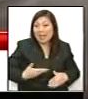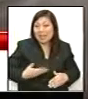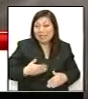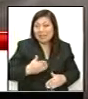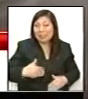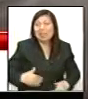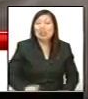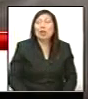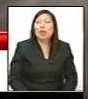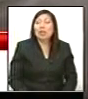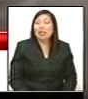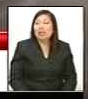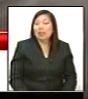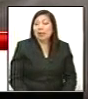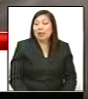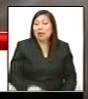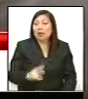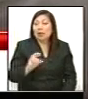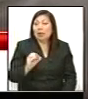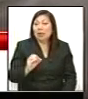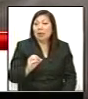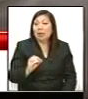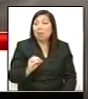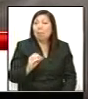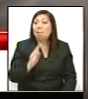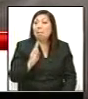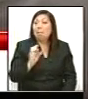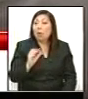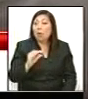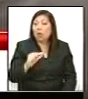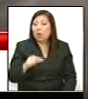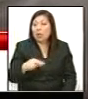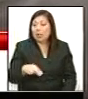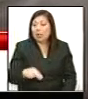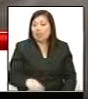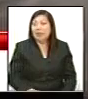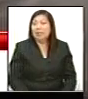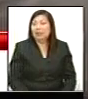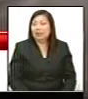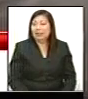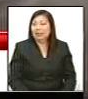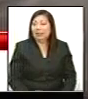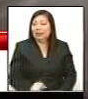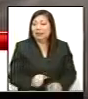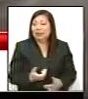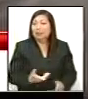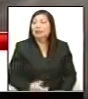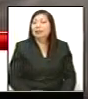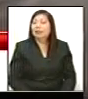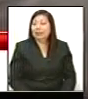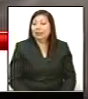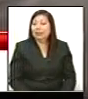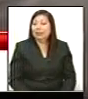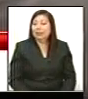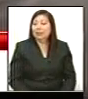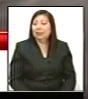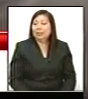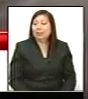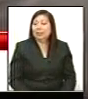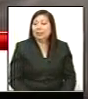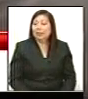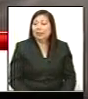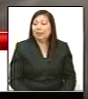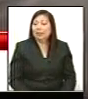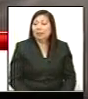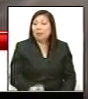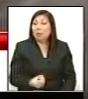vivía en Roque y Boloña. La calle del famoso obispo del siglo XIX, Roque y Boloña, vivía ahí, en la calle Roque y